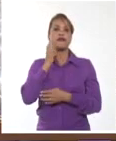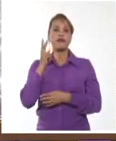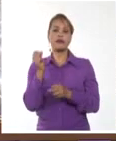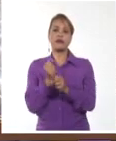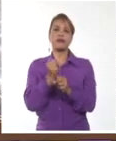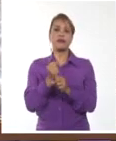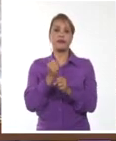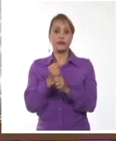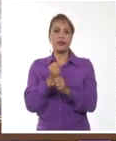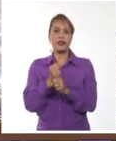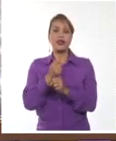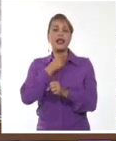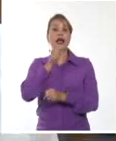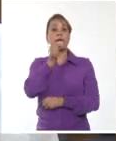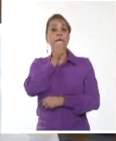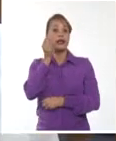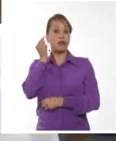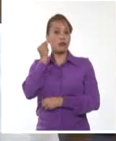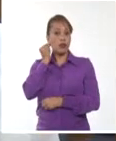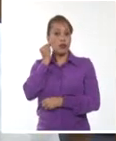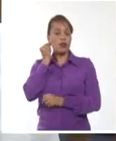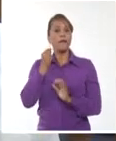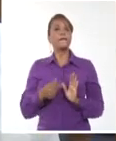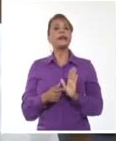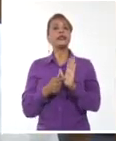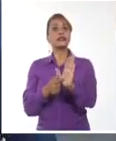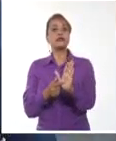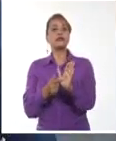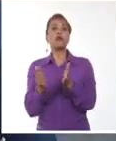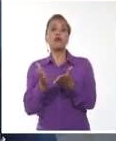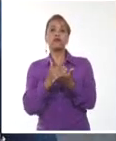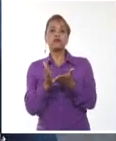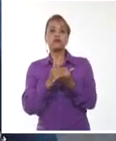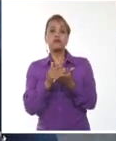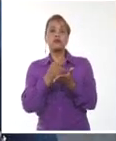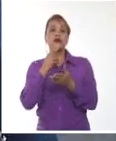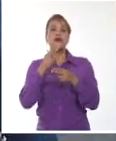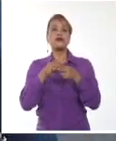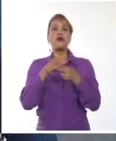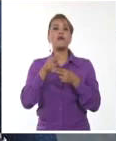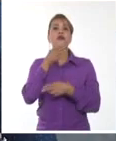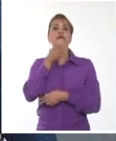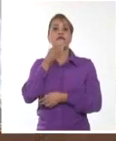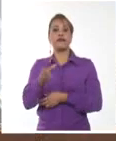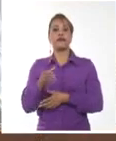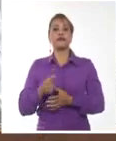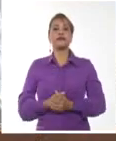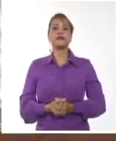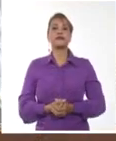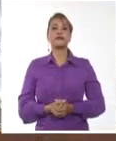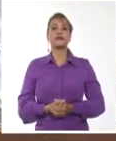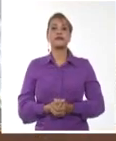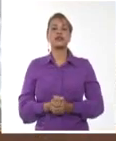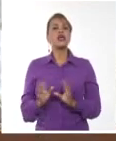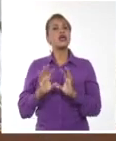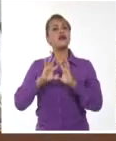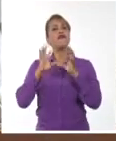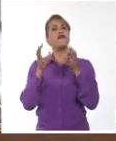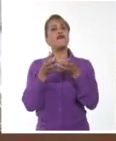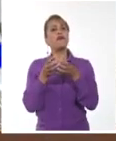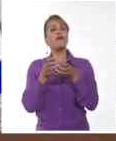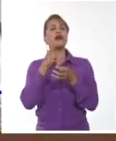este ámbito, la periodista Katiuska Blanco presentó su más reciente biografía titulada Fidel. En sentido general, quería